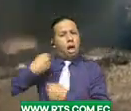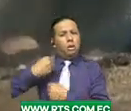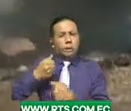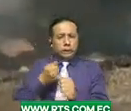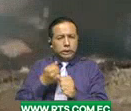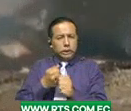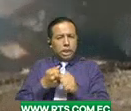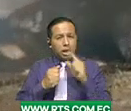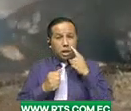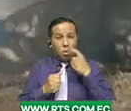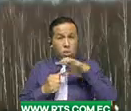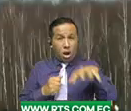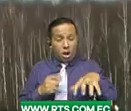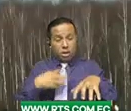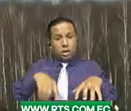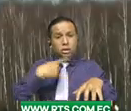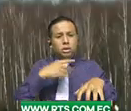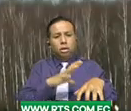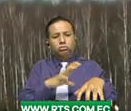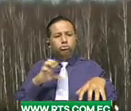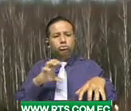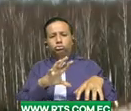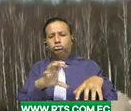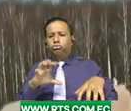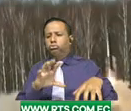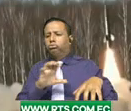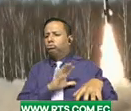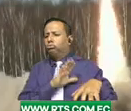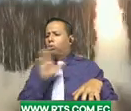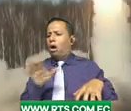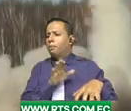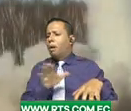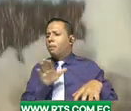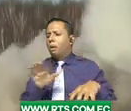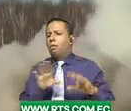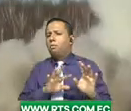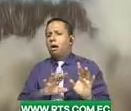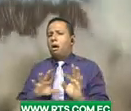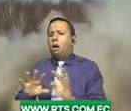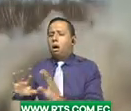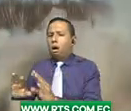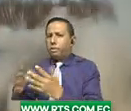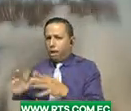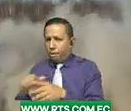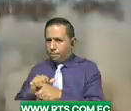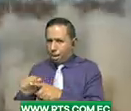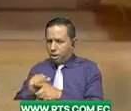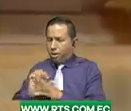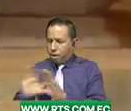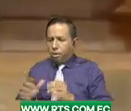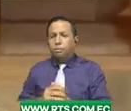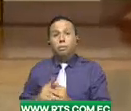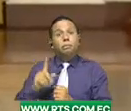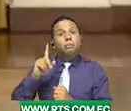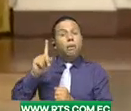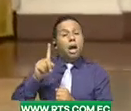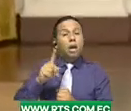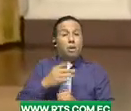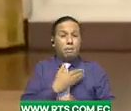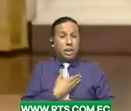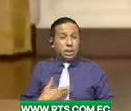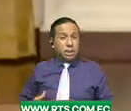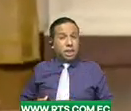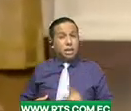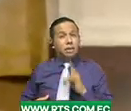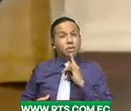Ucrania estaban empezando a regresar a la base después de completar ejercicios militares. Sin embargo, el presidente de Estados Unidos, Joe